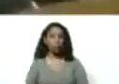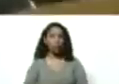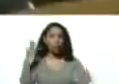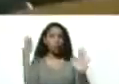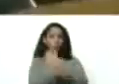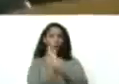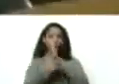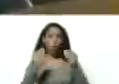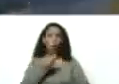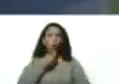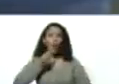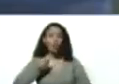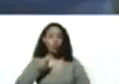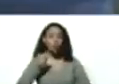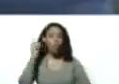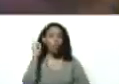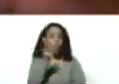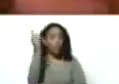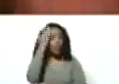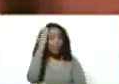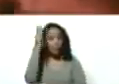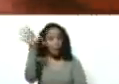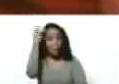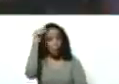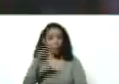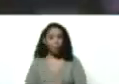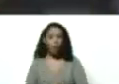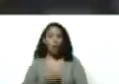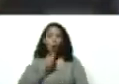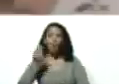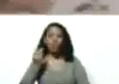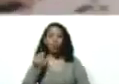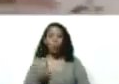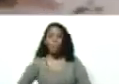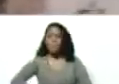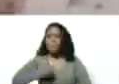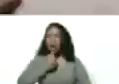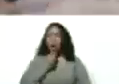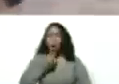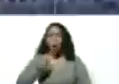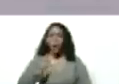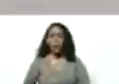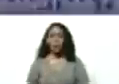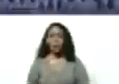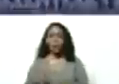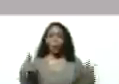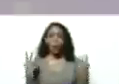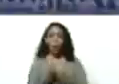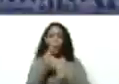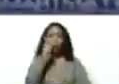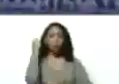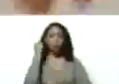todo la juventud, la juventud más joven, compañera,